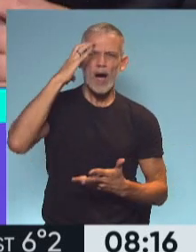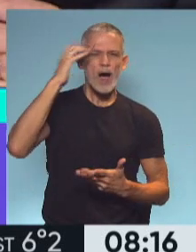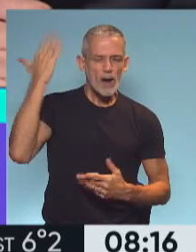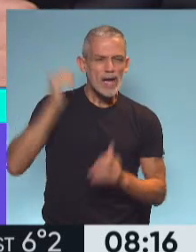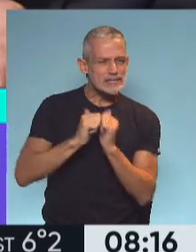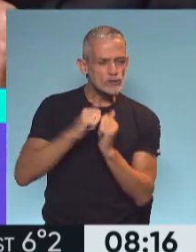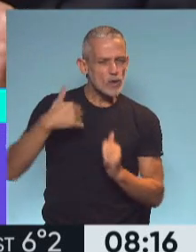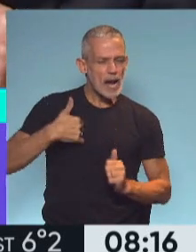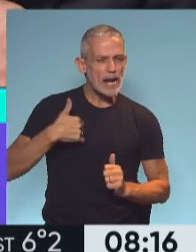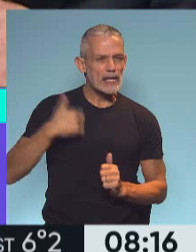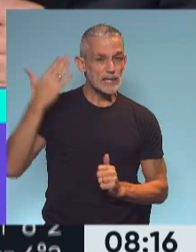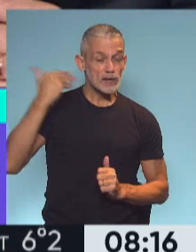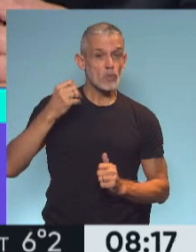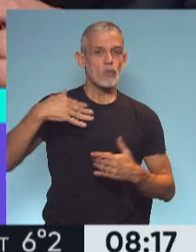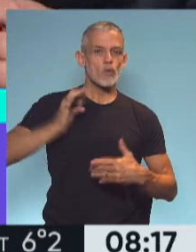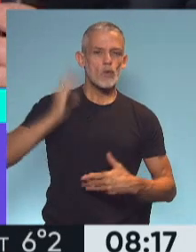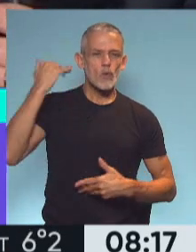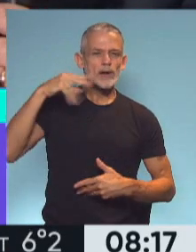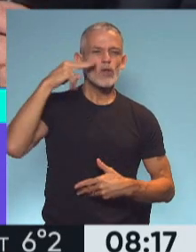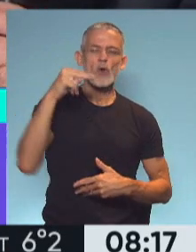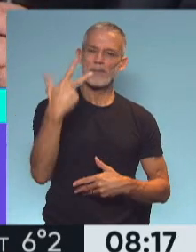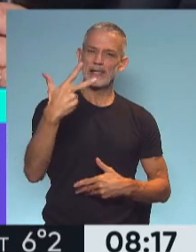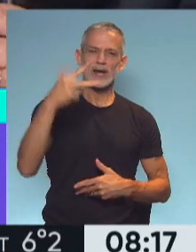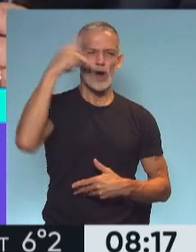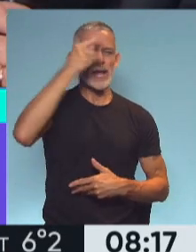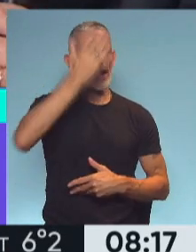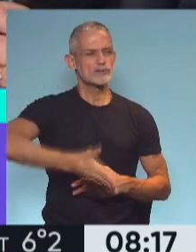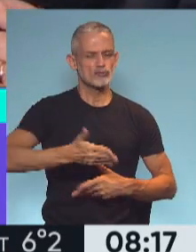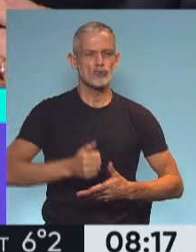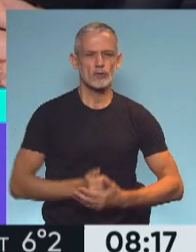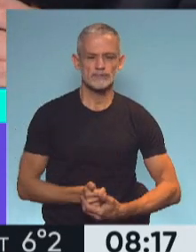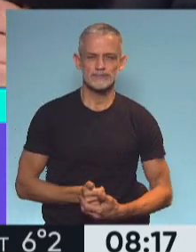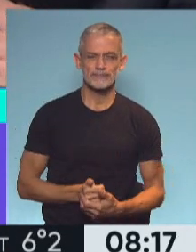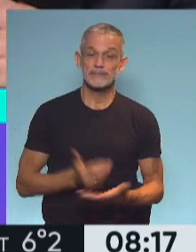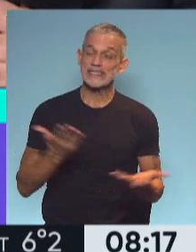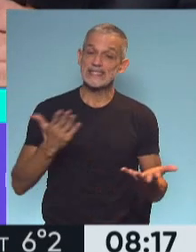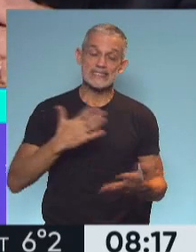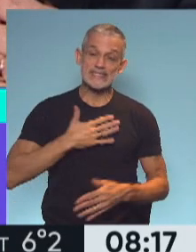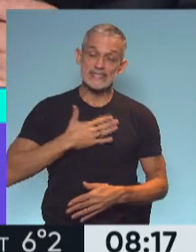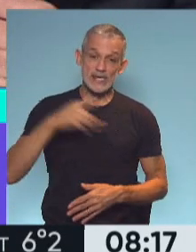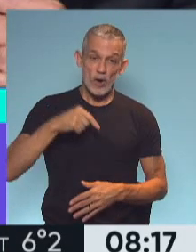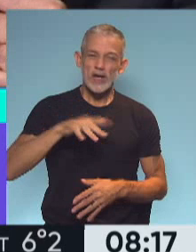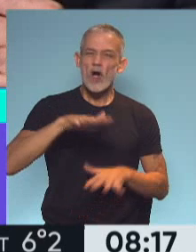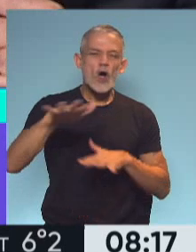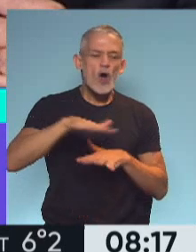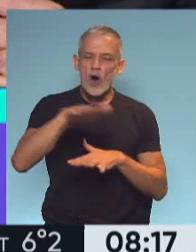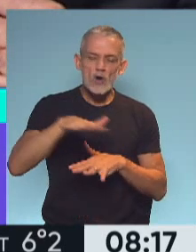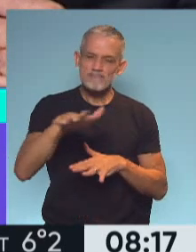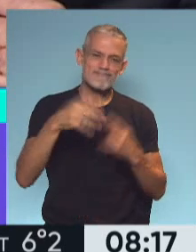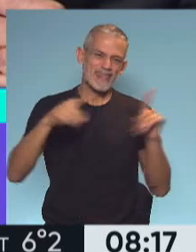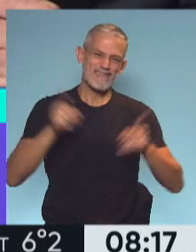historia de aquel 2003 con Néstor Kirchner. Pero lamentablemente hoy el contexto es totalmente